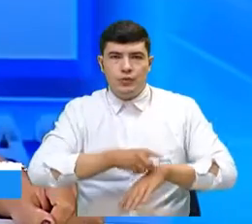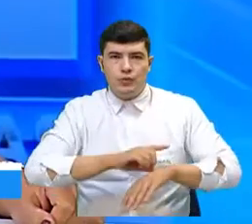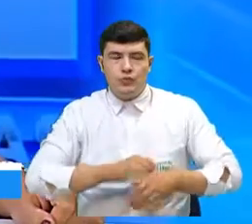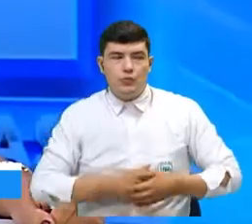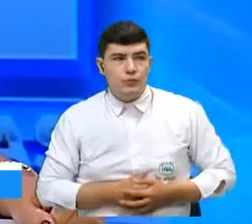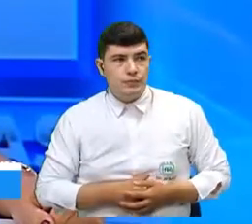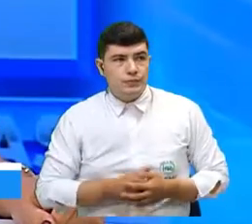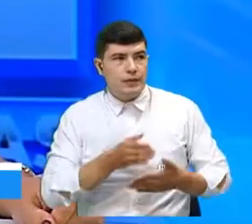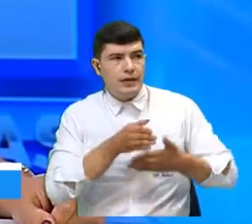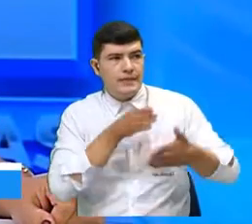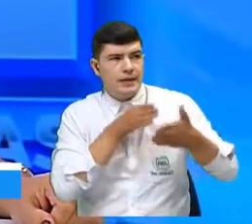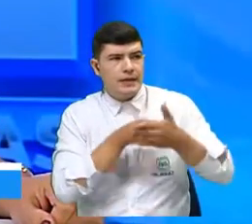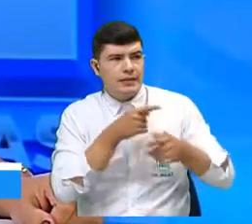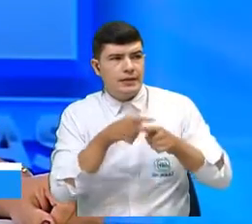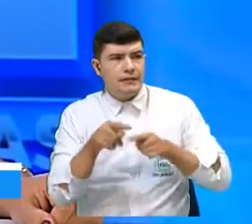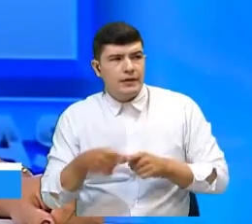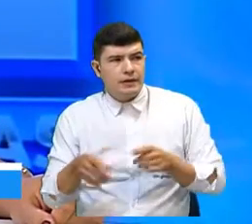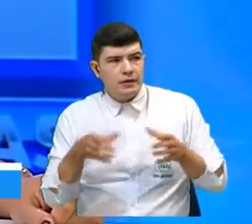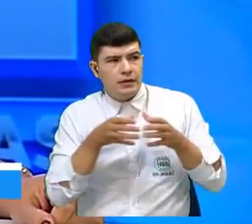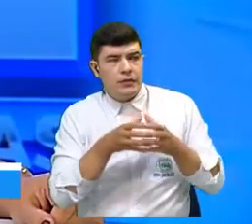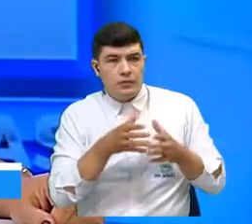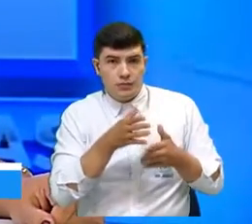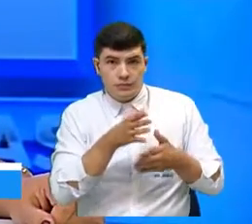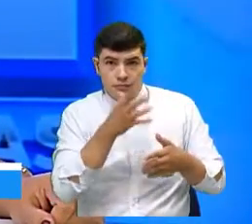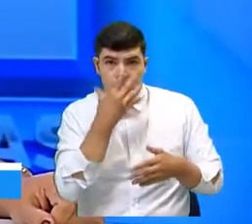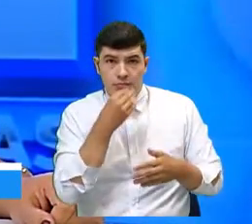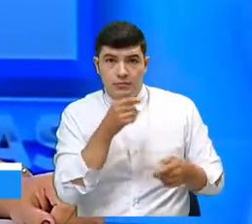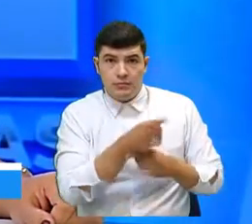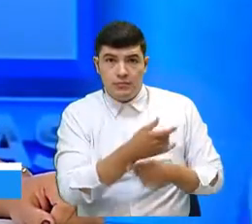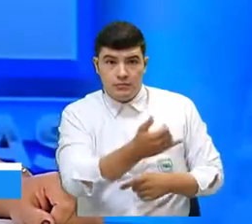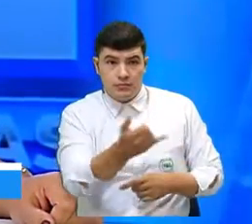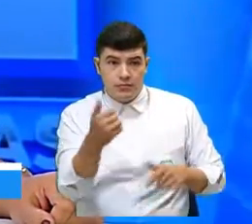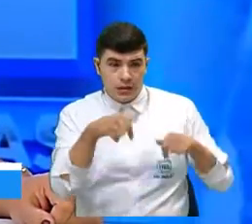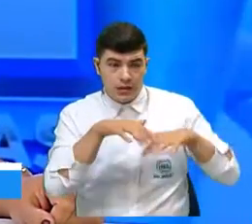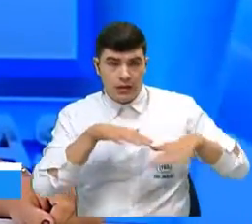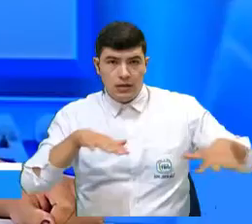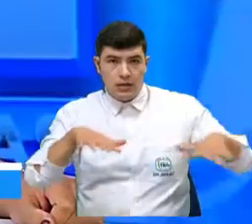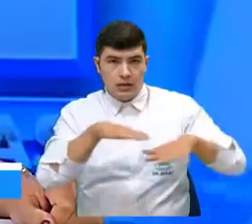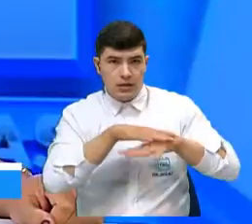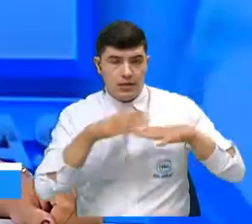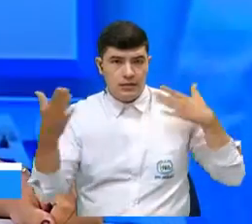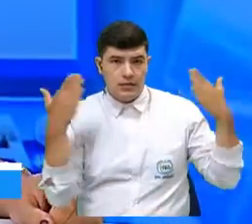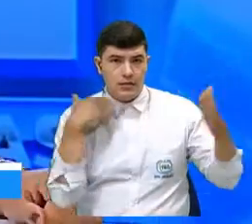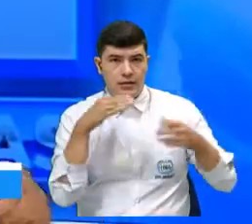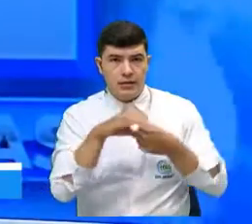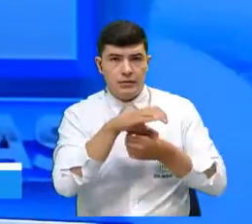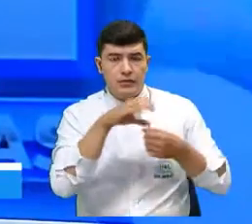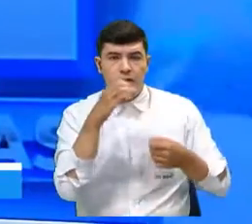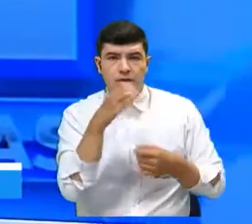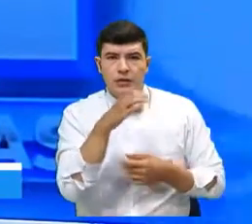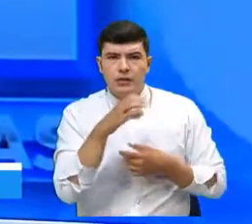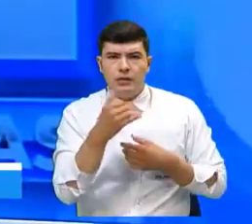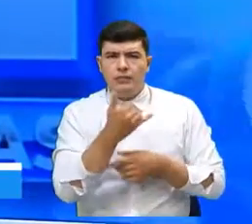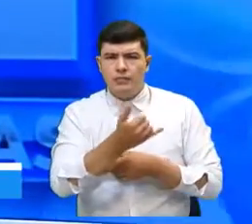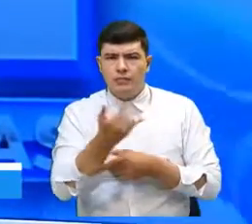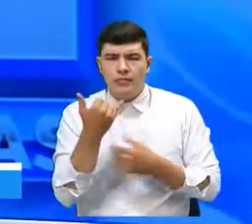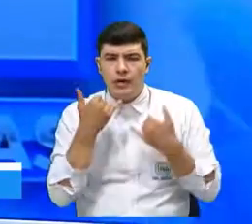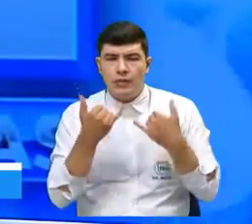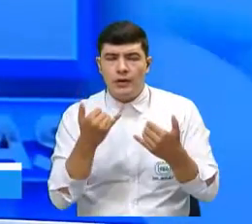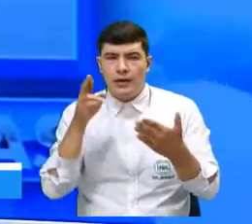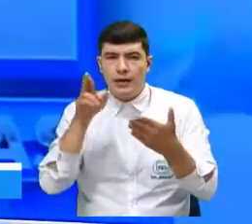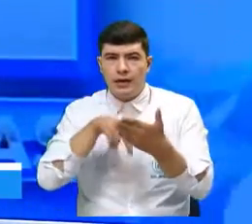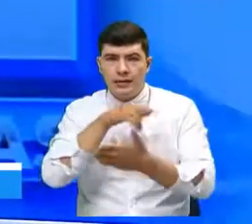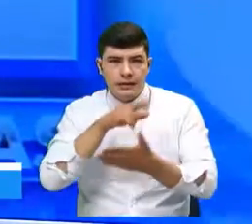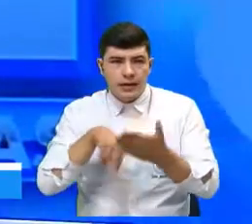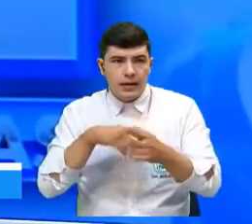Las amenazas por parte de grupos armados que presuntamente se están presentando en la zona urbana y rural de la ciudad de Cúcuta han llevado a la